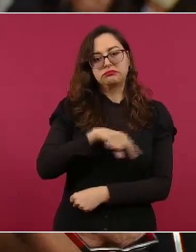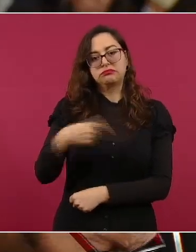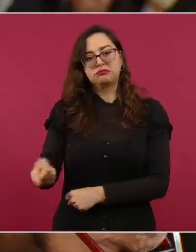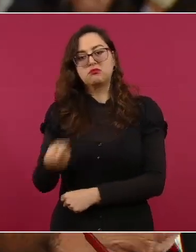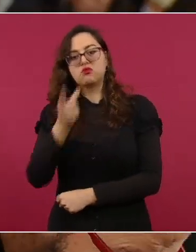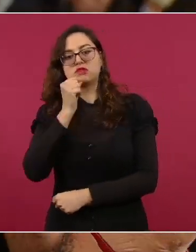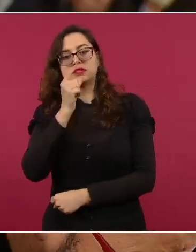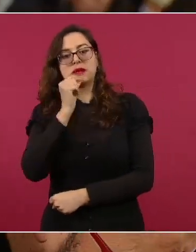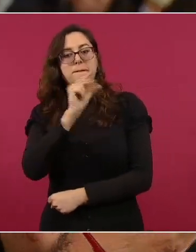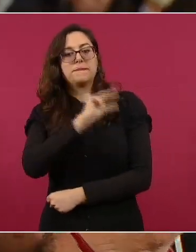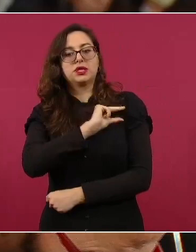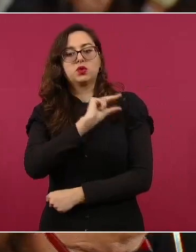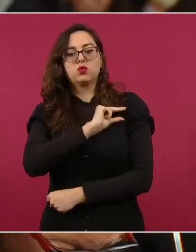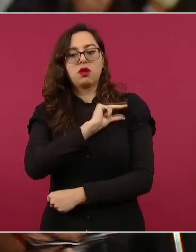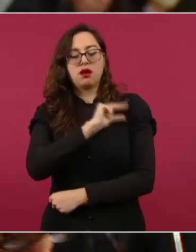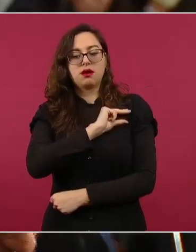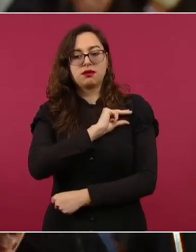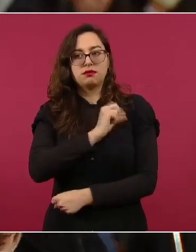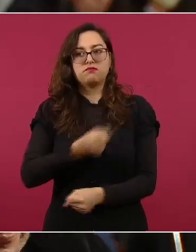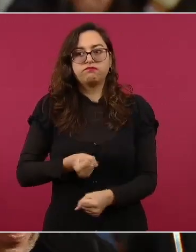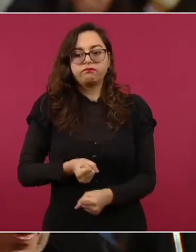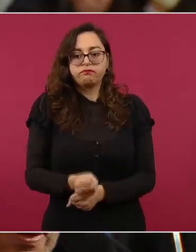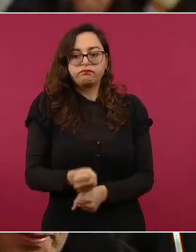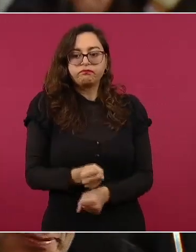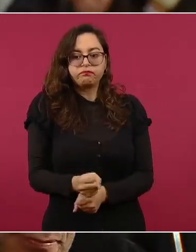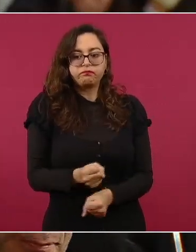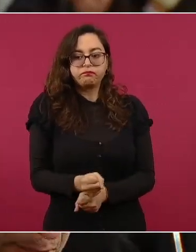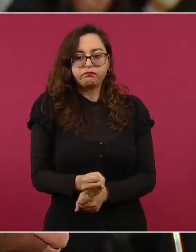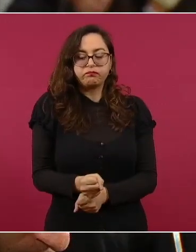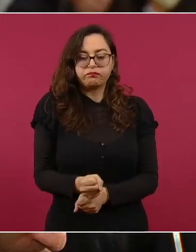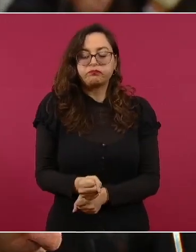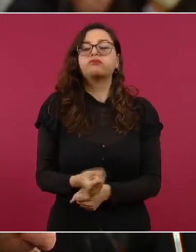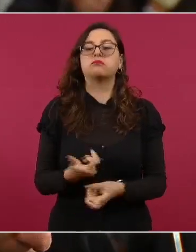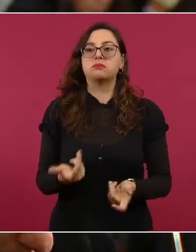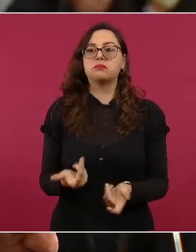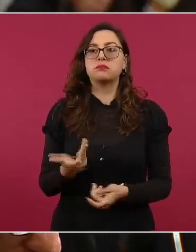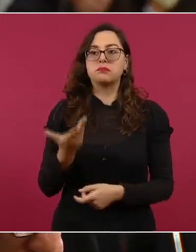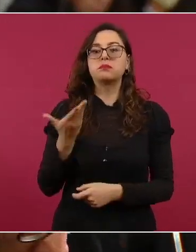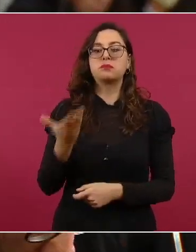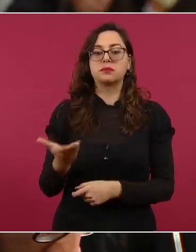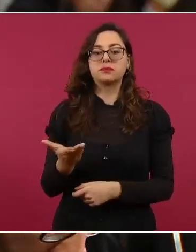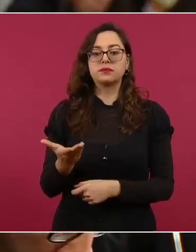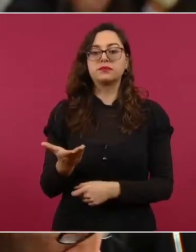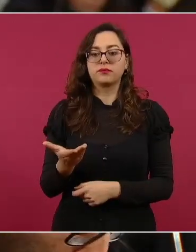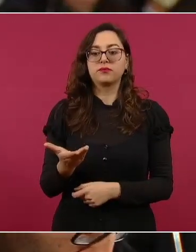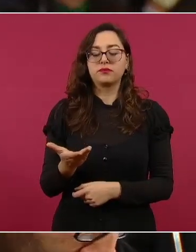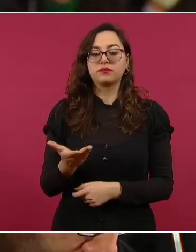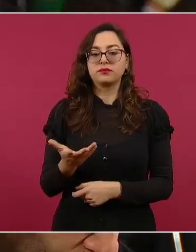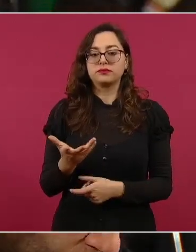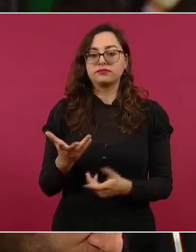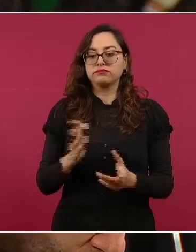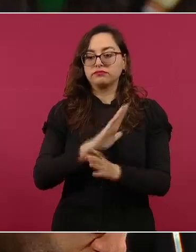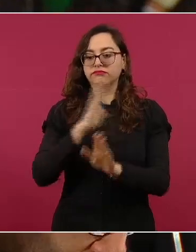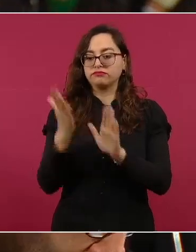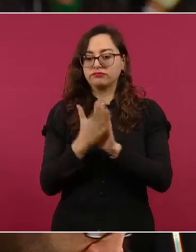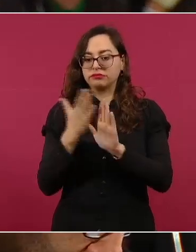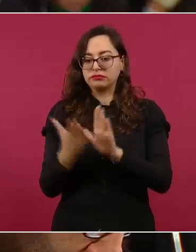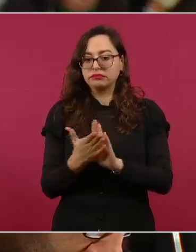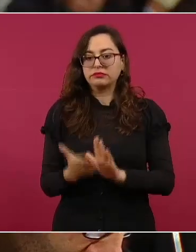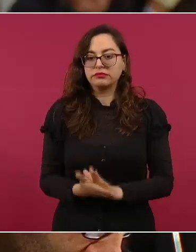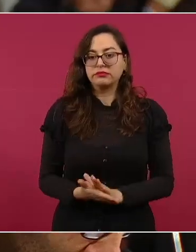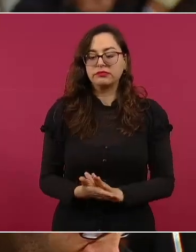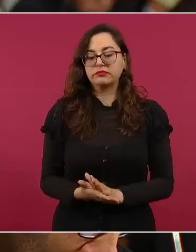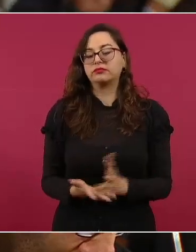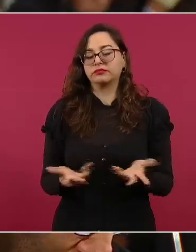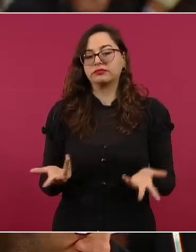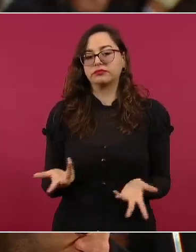privada quienes solicitaron esta, quienes armaron el expediente. Pues es